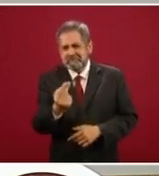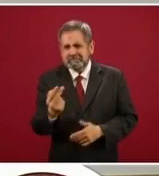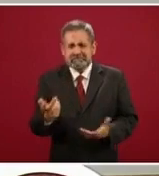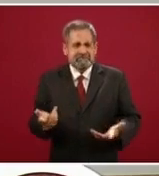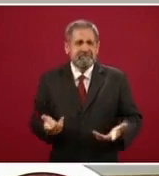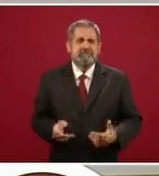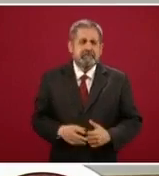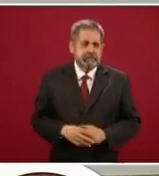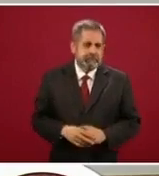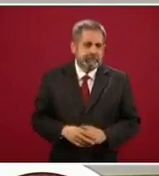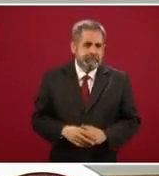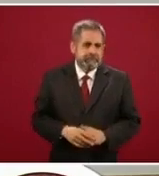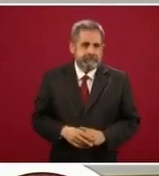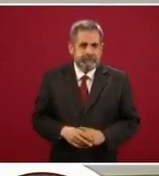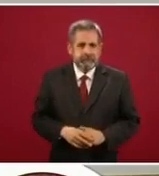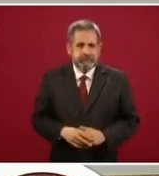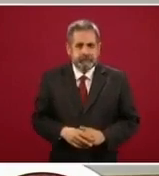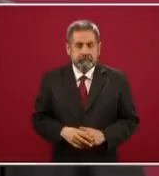Hay que